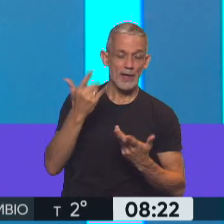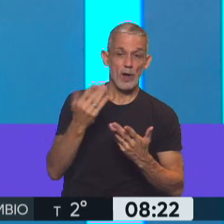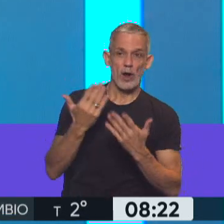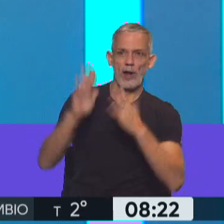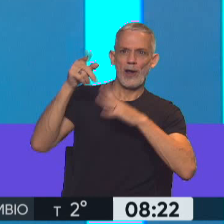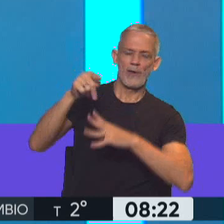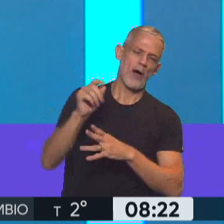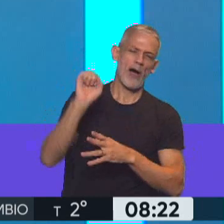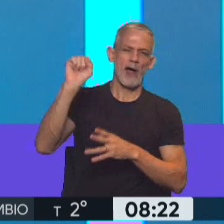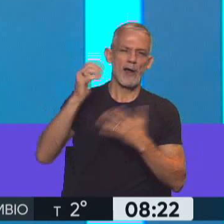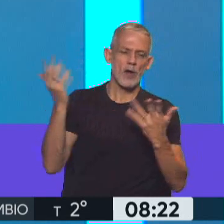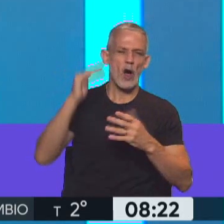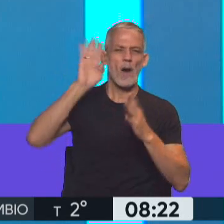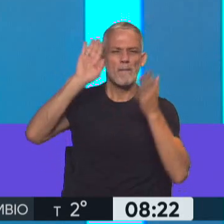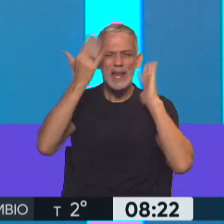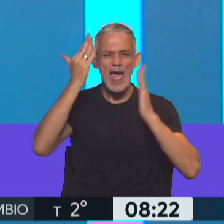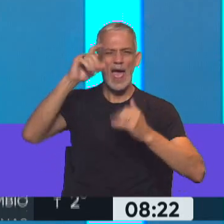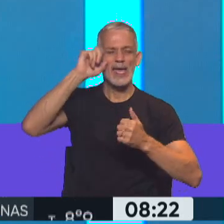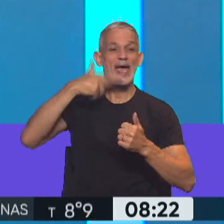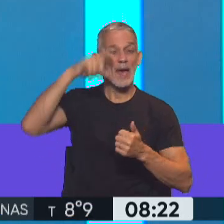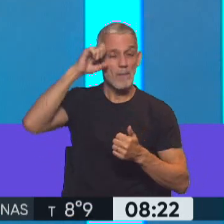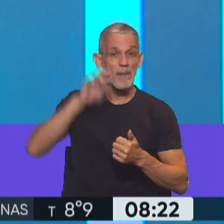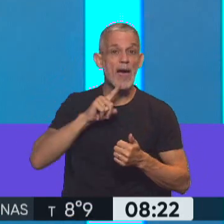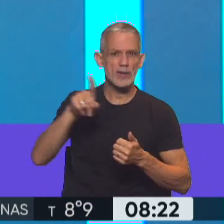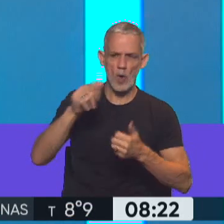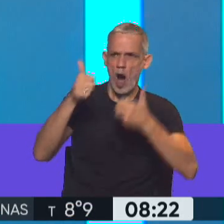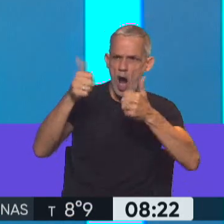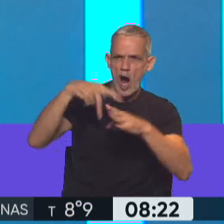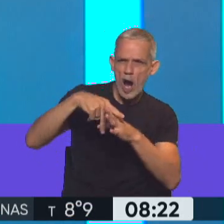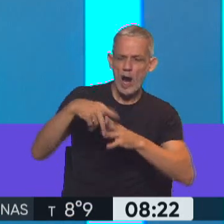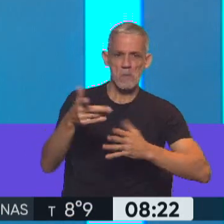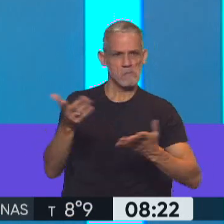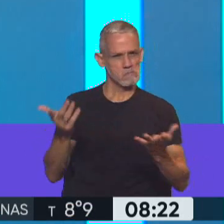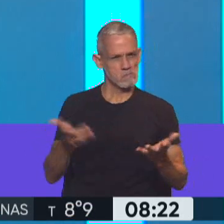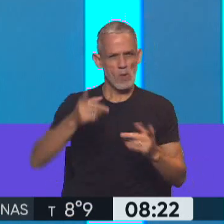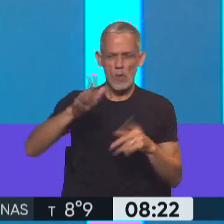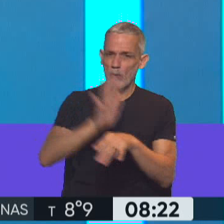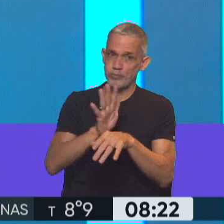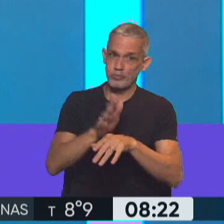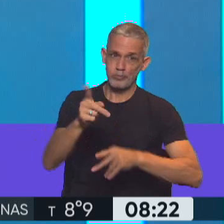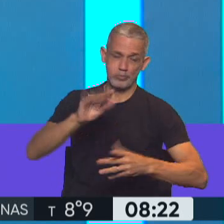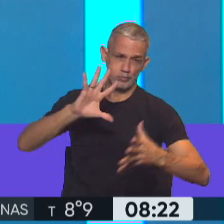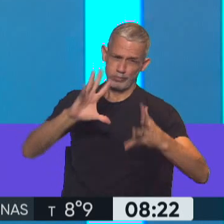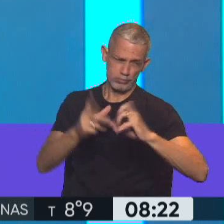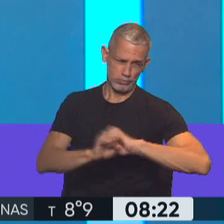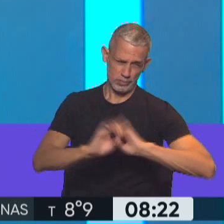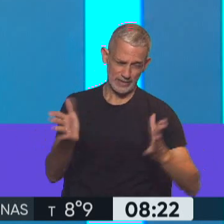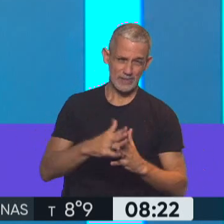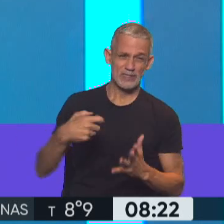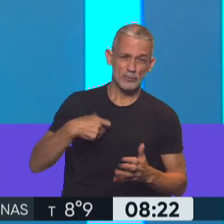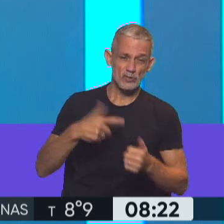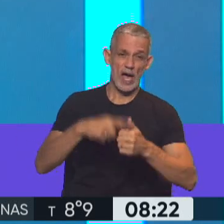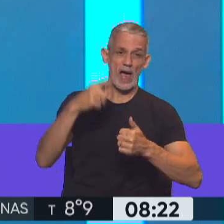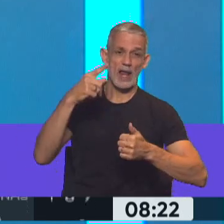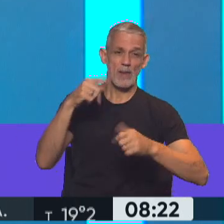libertarios que lo reivindican, Milei y Esper, como un logro cuando, bueno, implicaron realmente una tragedia social, política,